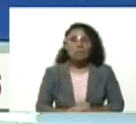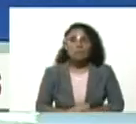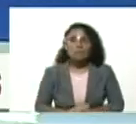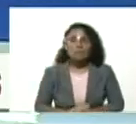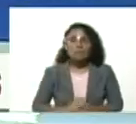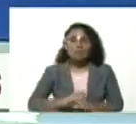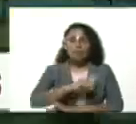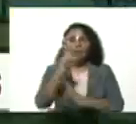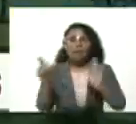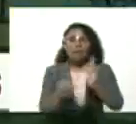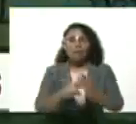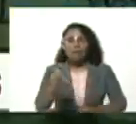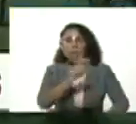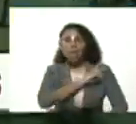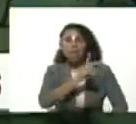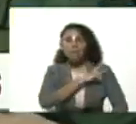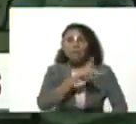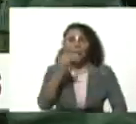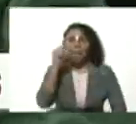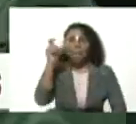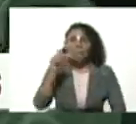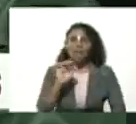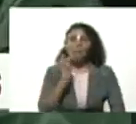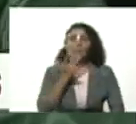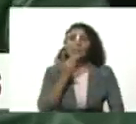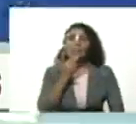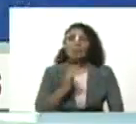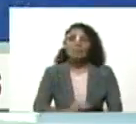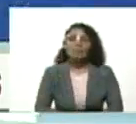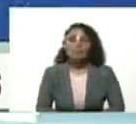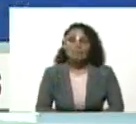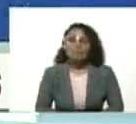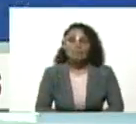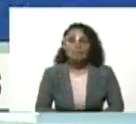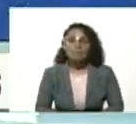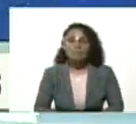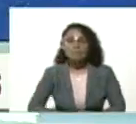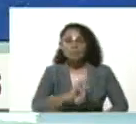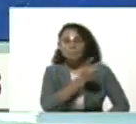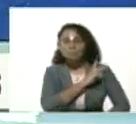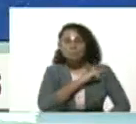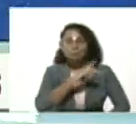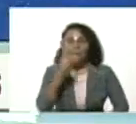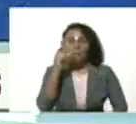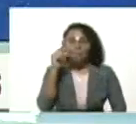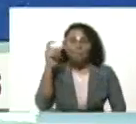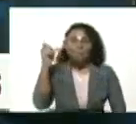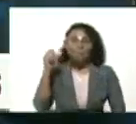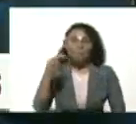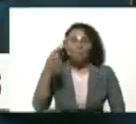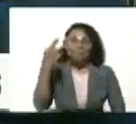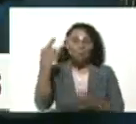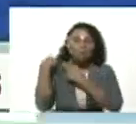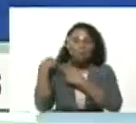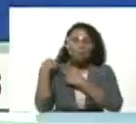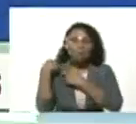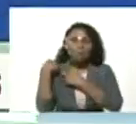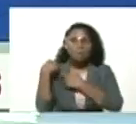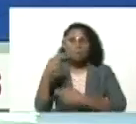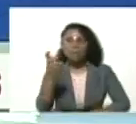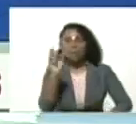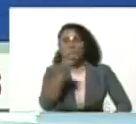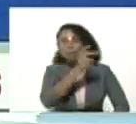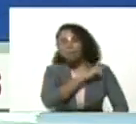general en jefe, Vladimir Padrino López, almirante en jefe, Remigio Ceballos, y general en